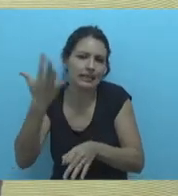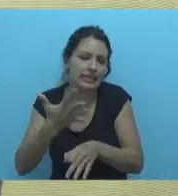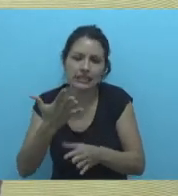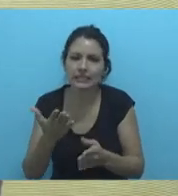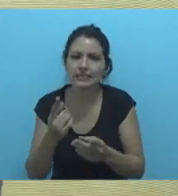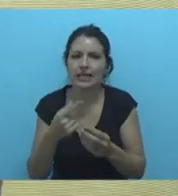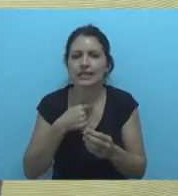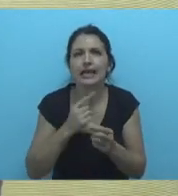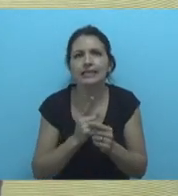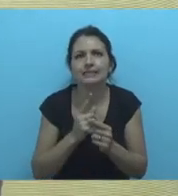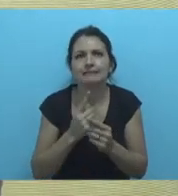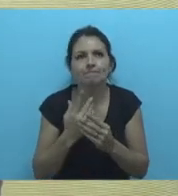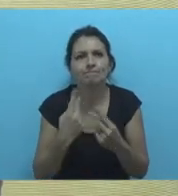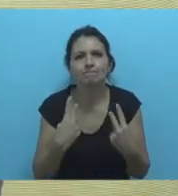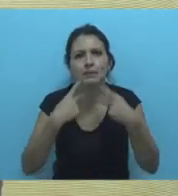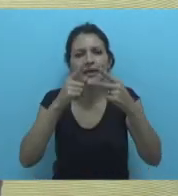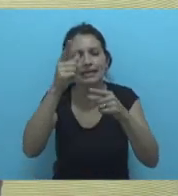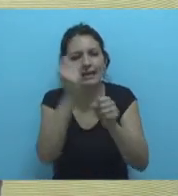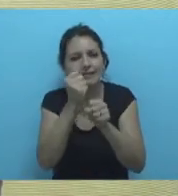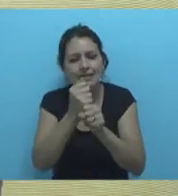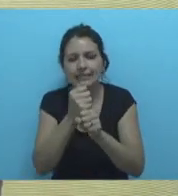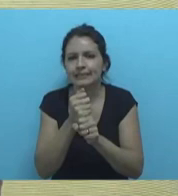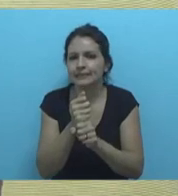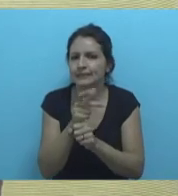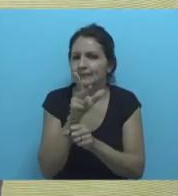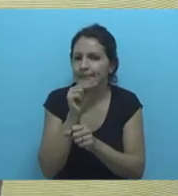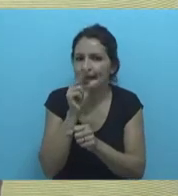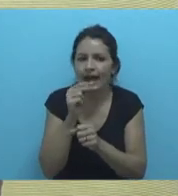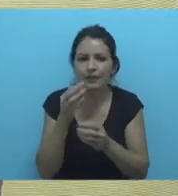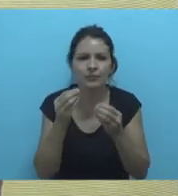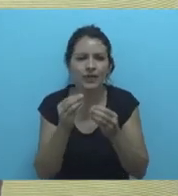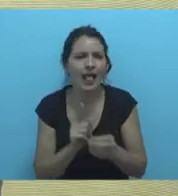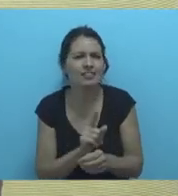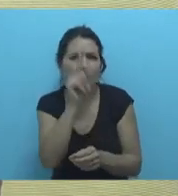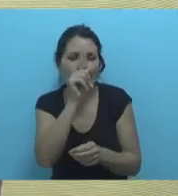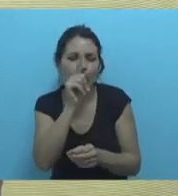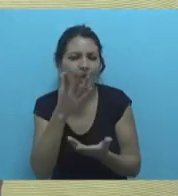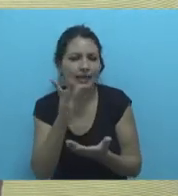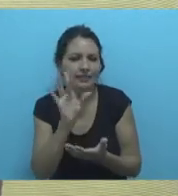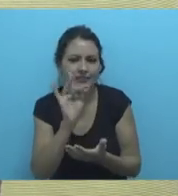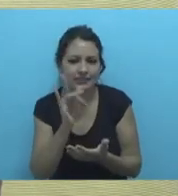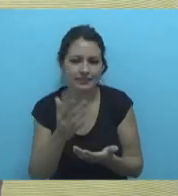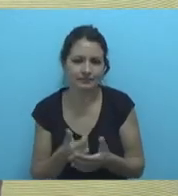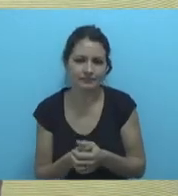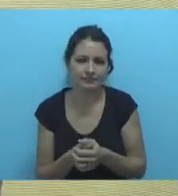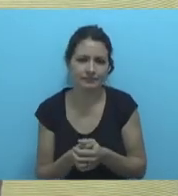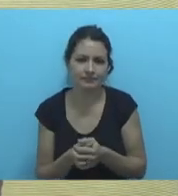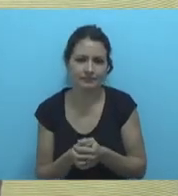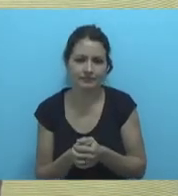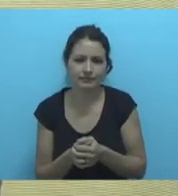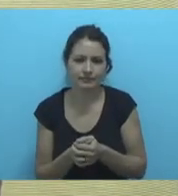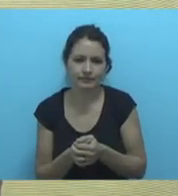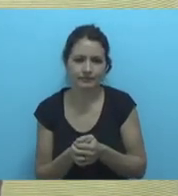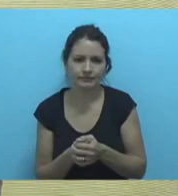quieran tener arraigo, es muy poca, porque por supuesto que, como todos sabemos, siempre es preferible para